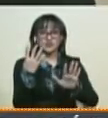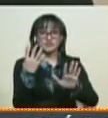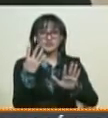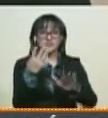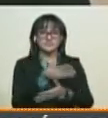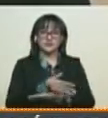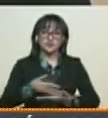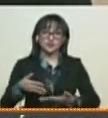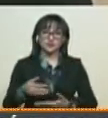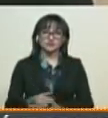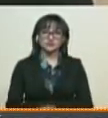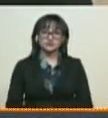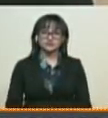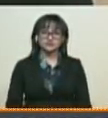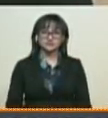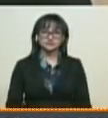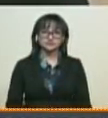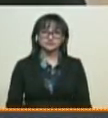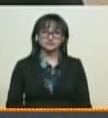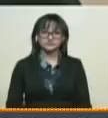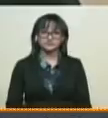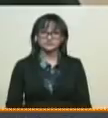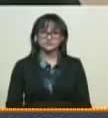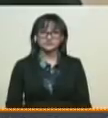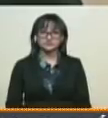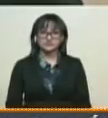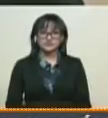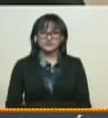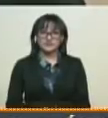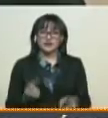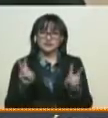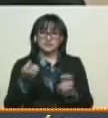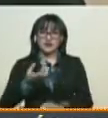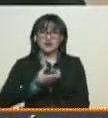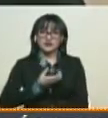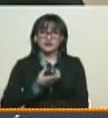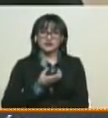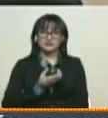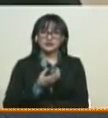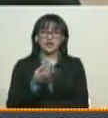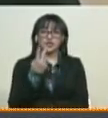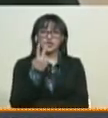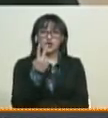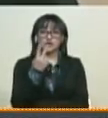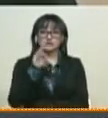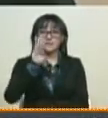7.608.479 millones de bolívares. En el caso de las alcaldías es de